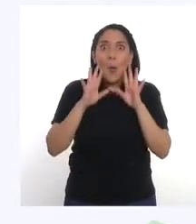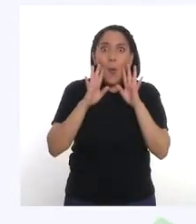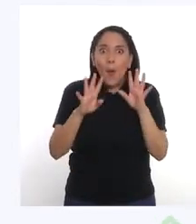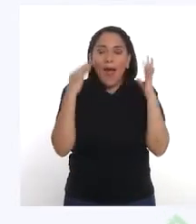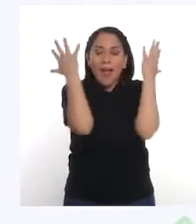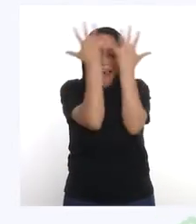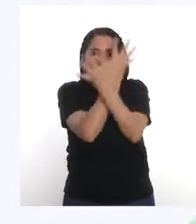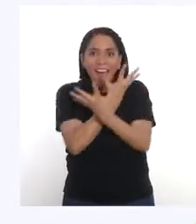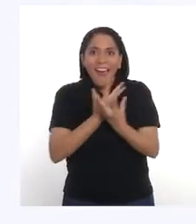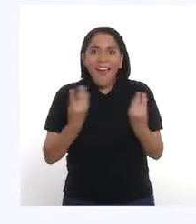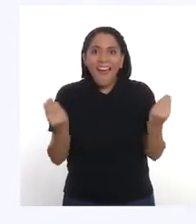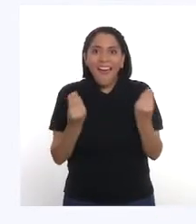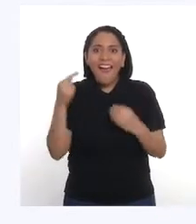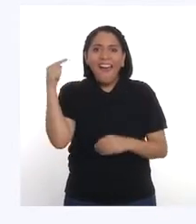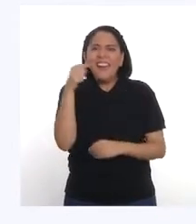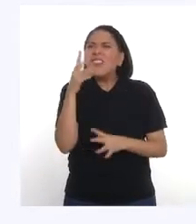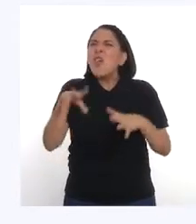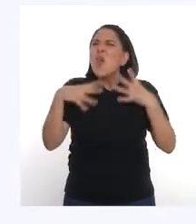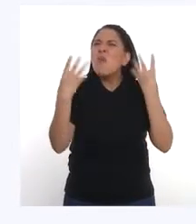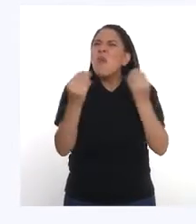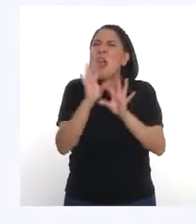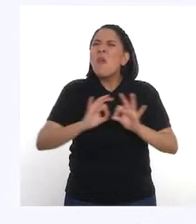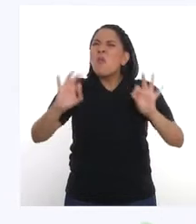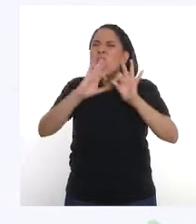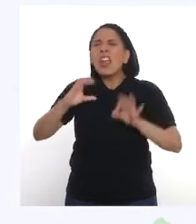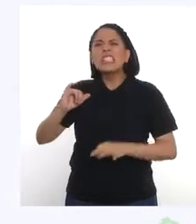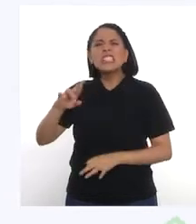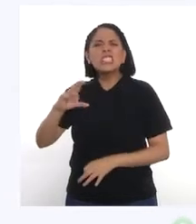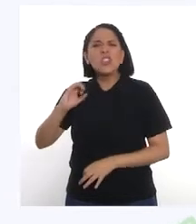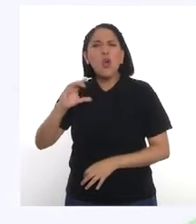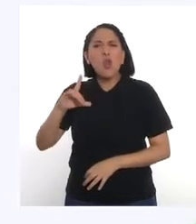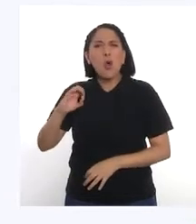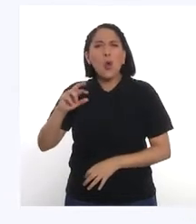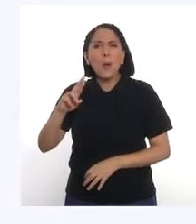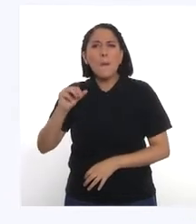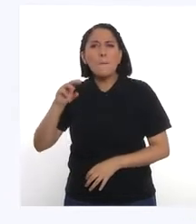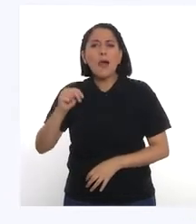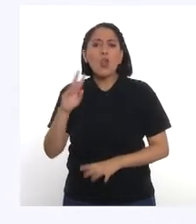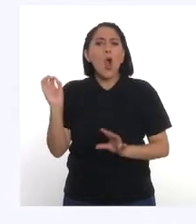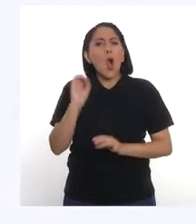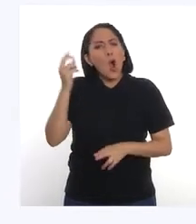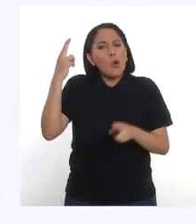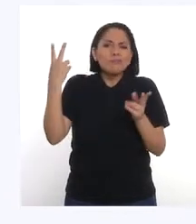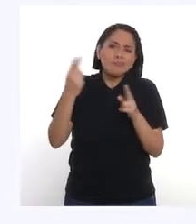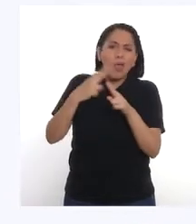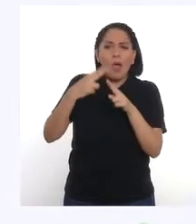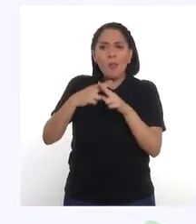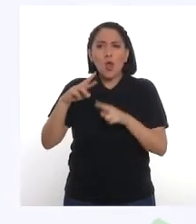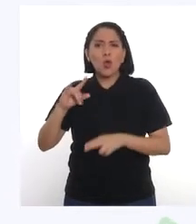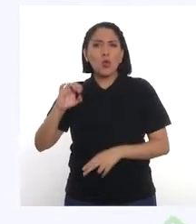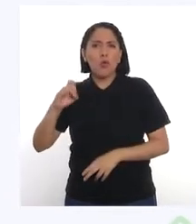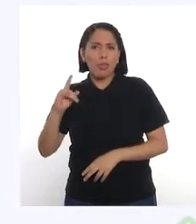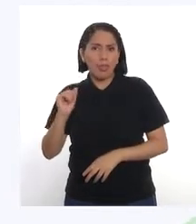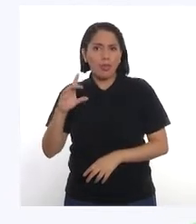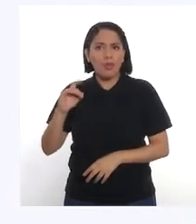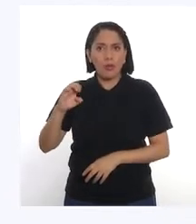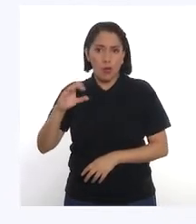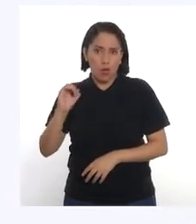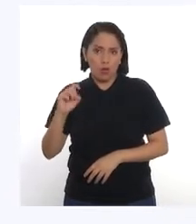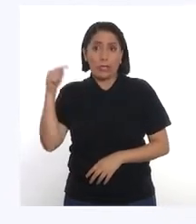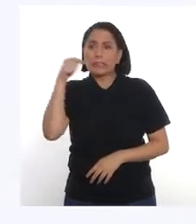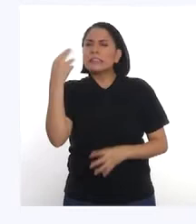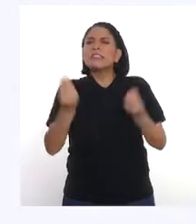¡Wow! ¡Qué bonito! ¿Y para qué sirve un círculo cromático? También conocido como rueda de colores. Este círculo es